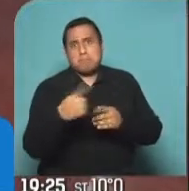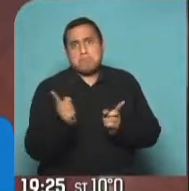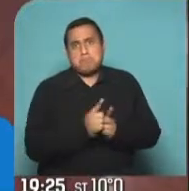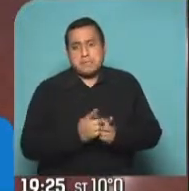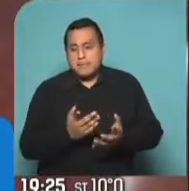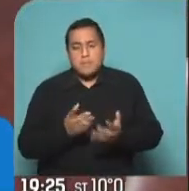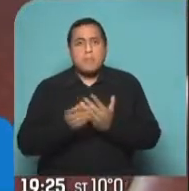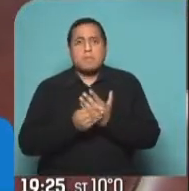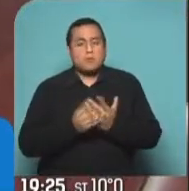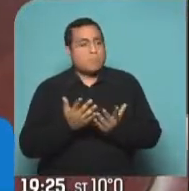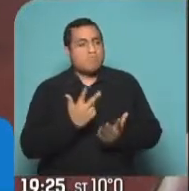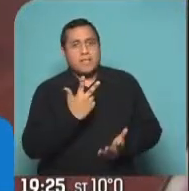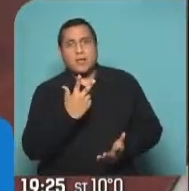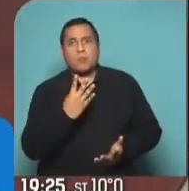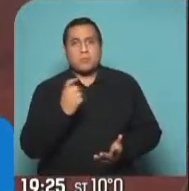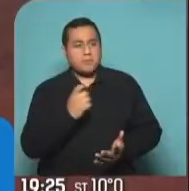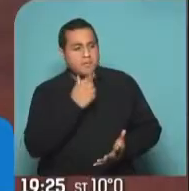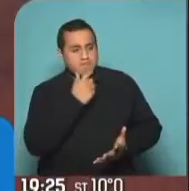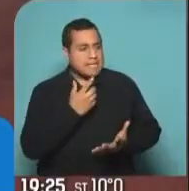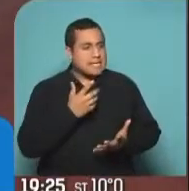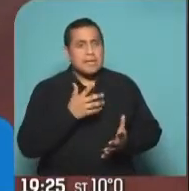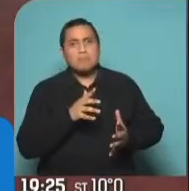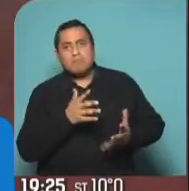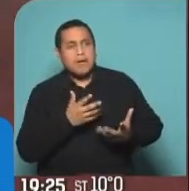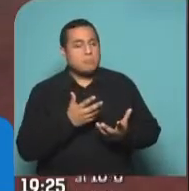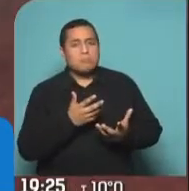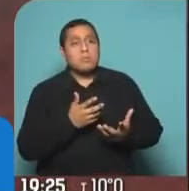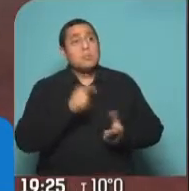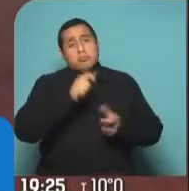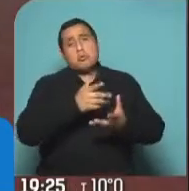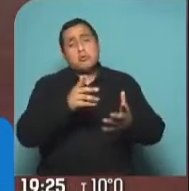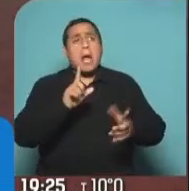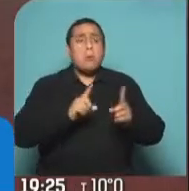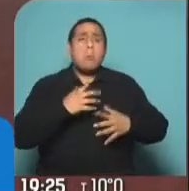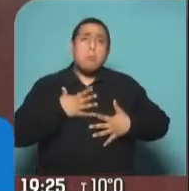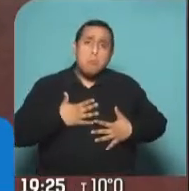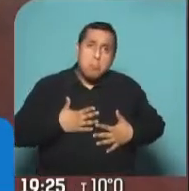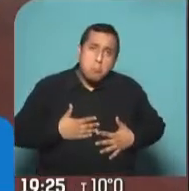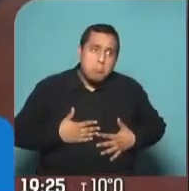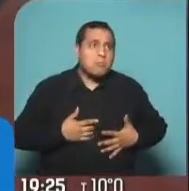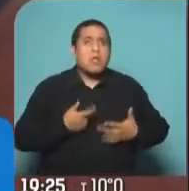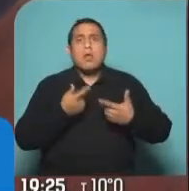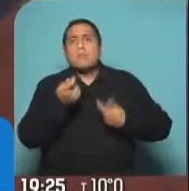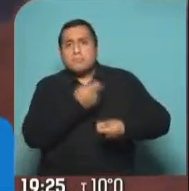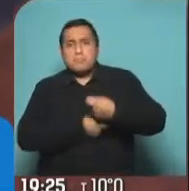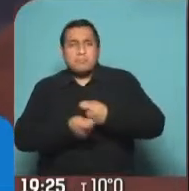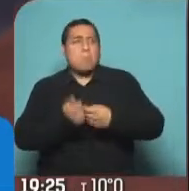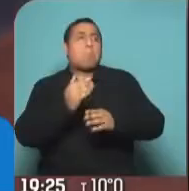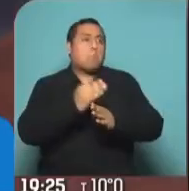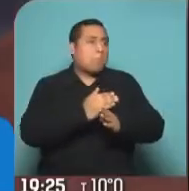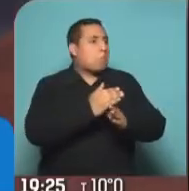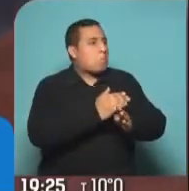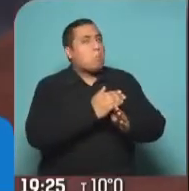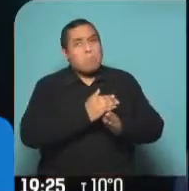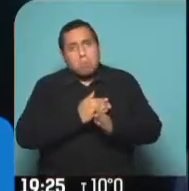agenda de 3-4 meses, que es lo que corresponde. Ha calmado mucho los ánimos, los números en los mercados lo indican, ha abierto